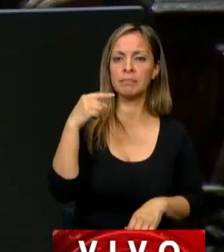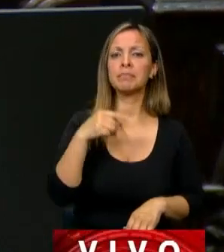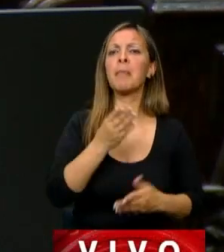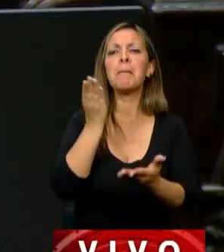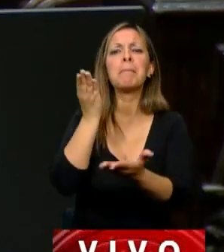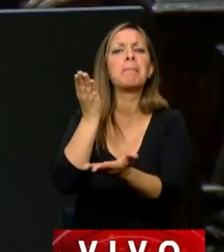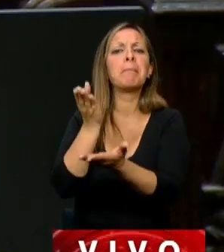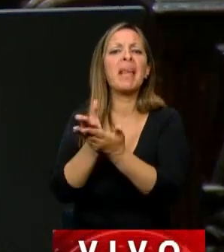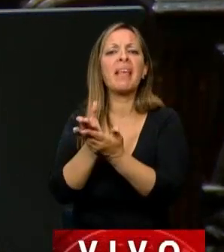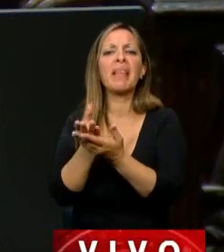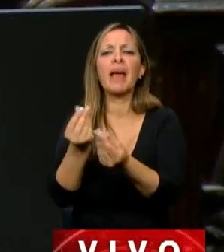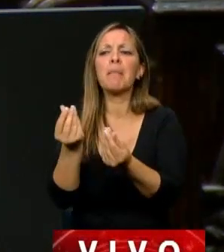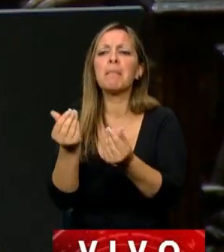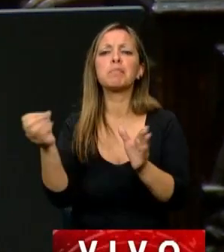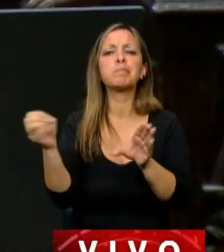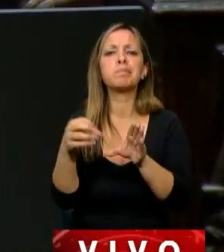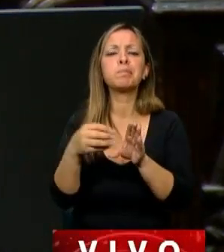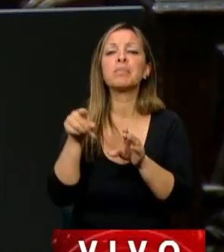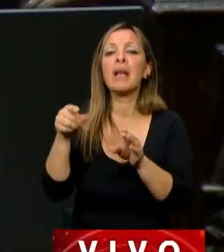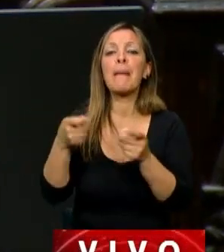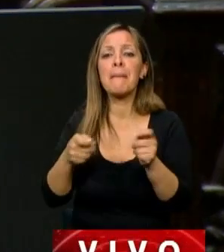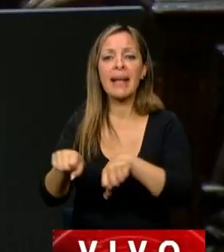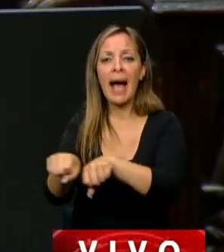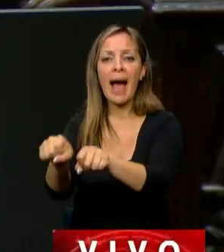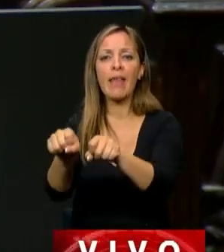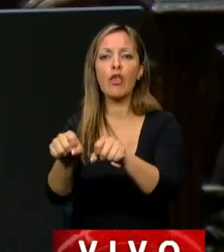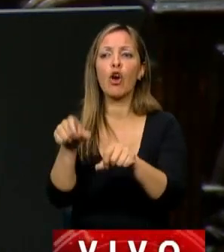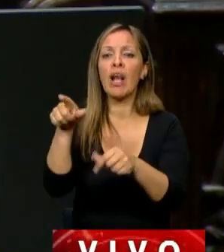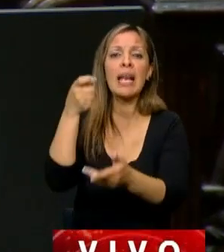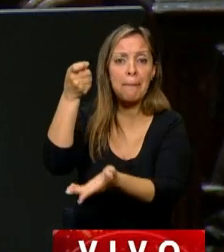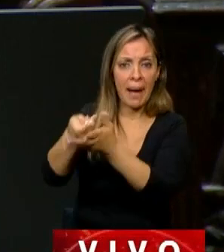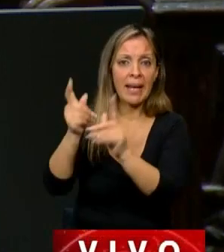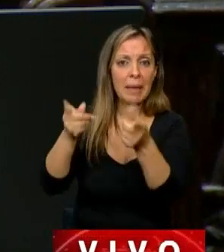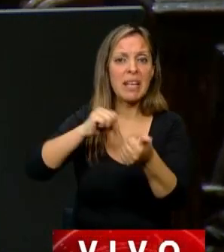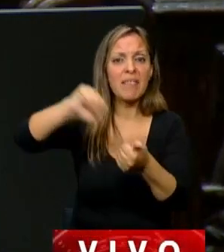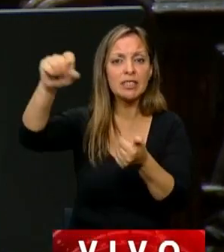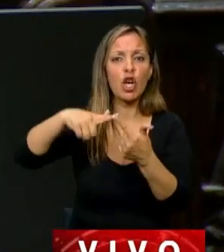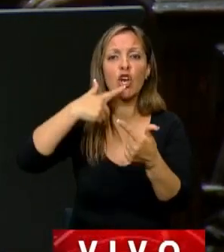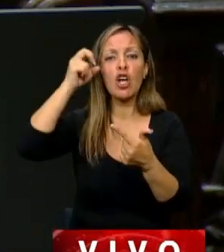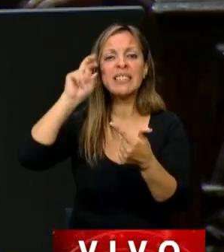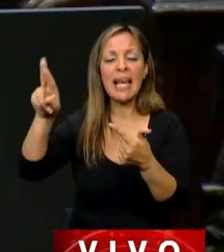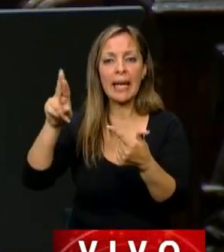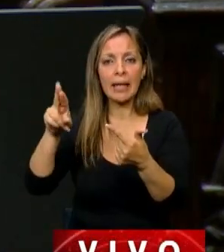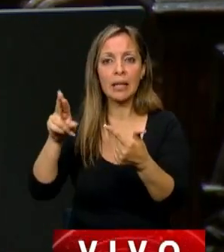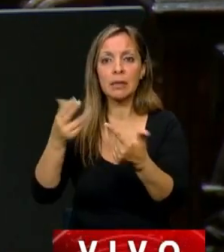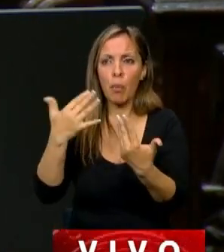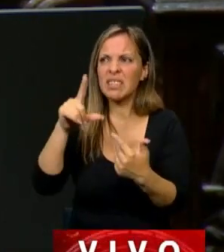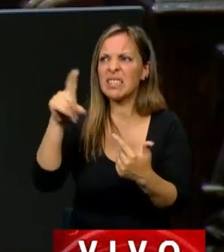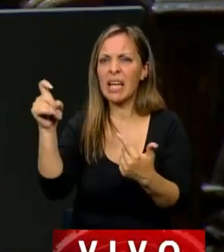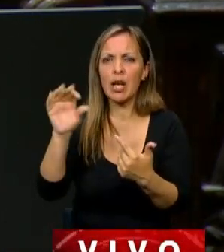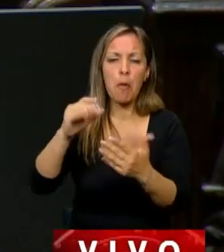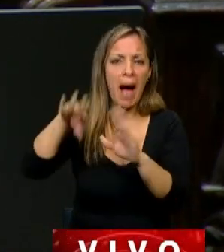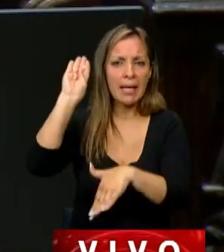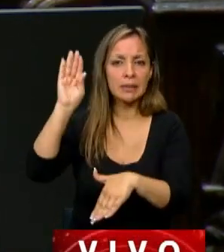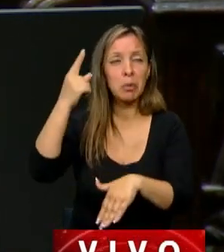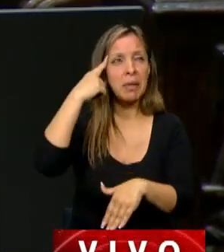pedirle fondos al mercado, le paga inflación no ser, o sea que le paga al menos el 100%, y podría ser más, porque dice me